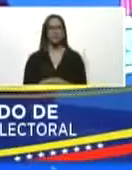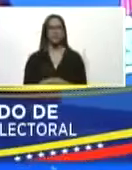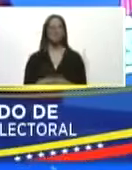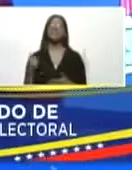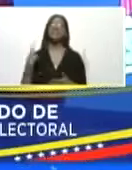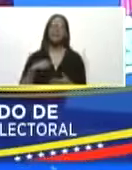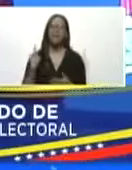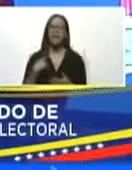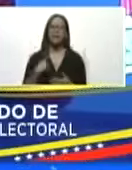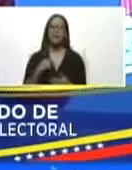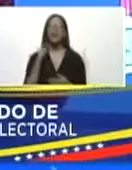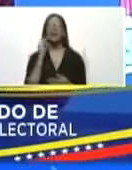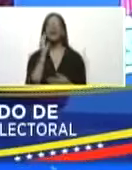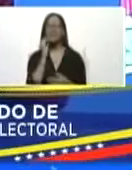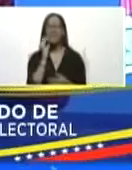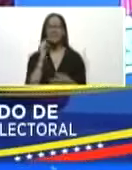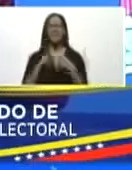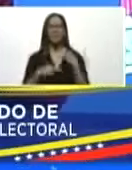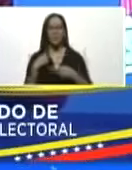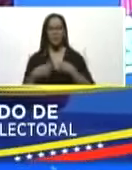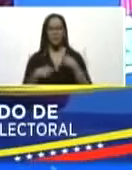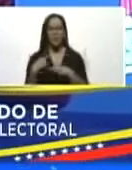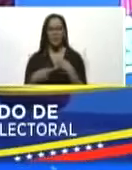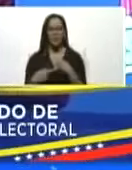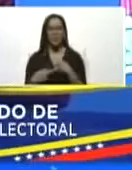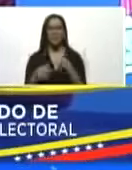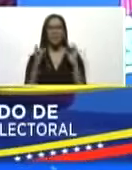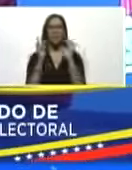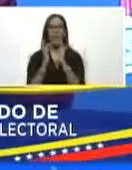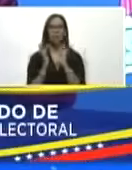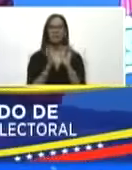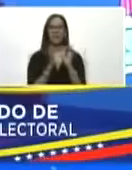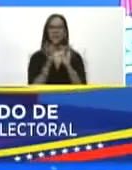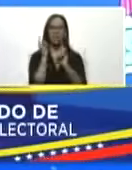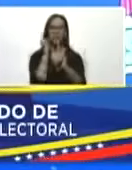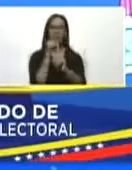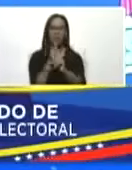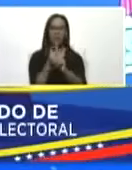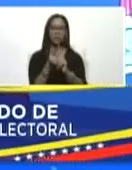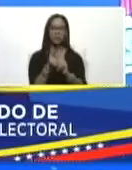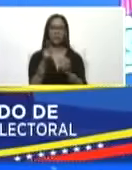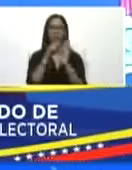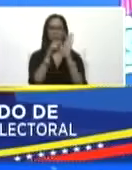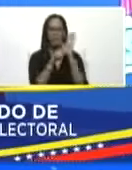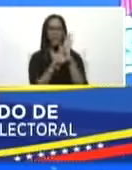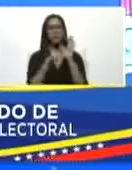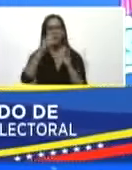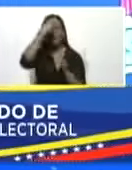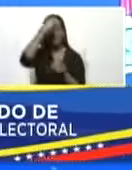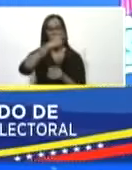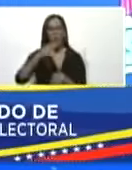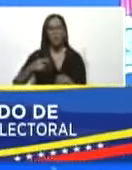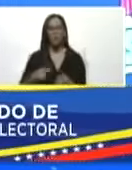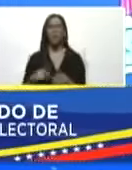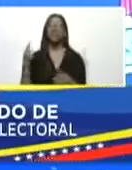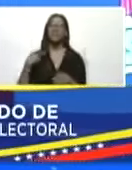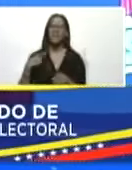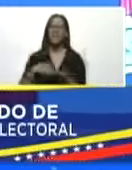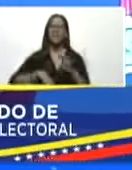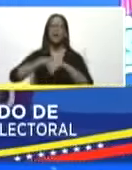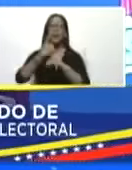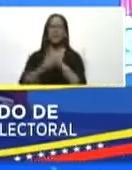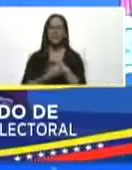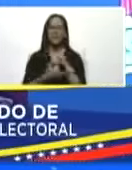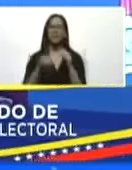Tenemos la experiencia revolucionaria y el contacto directo programático con el pueblo. Tenemos el plan de